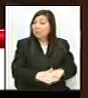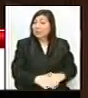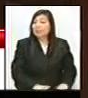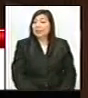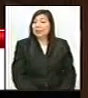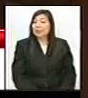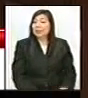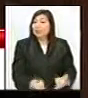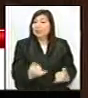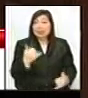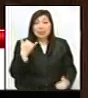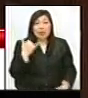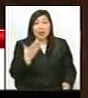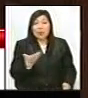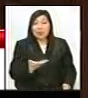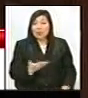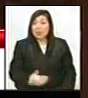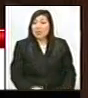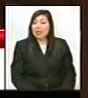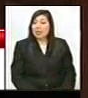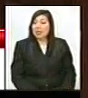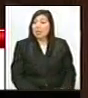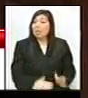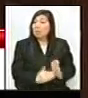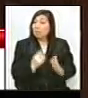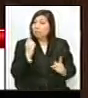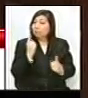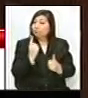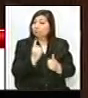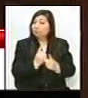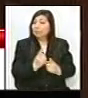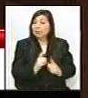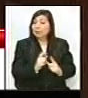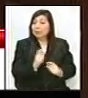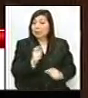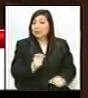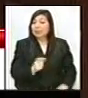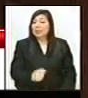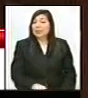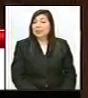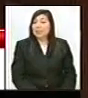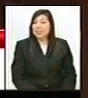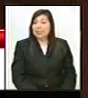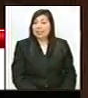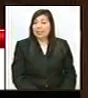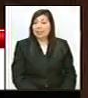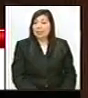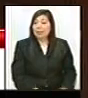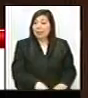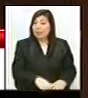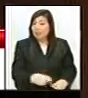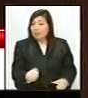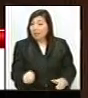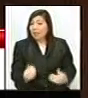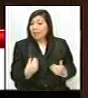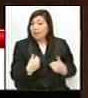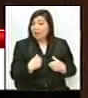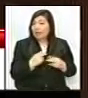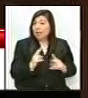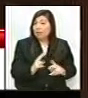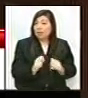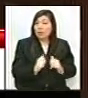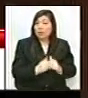De este audio, con la mayor objetividad, señores congresistas, se extrae algún dato que tenga que ver